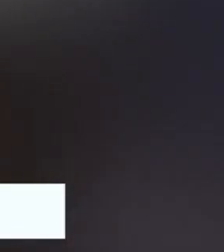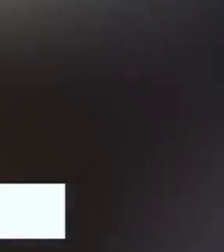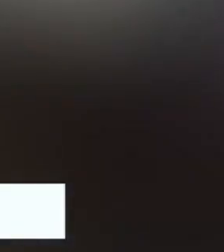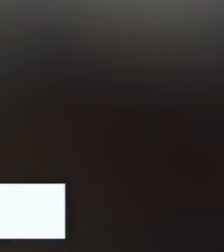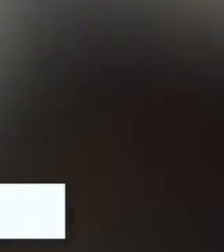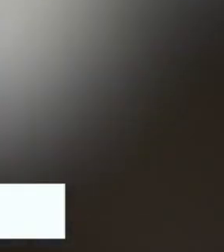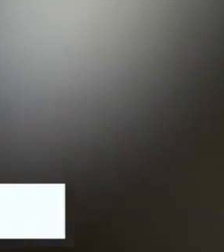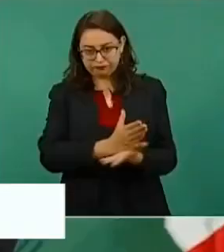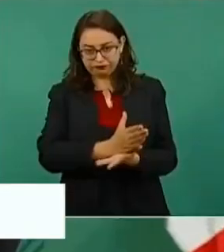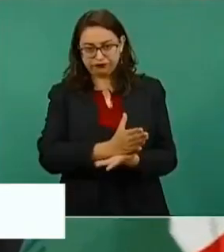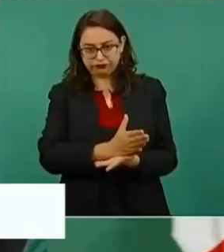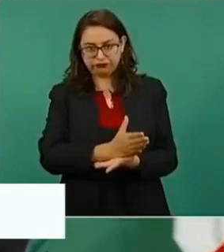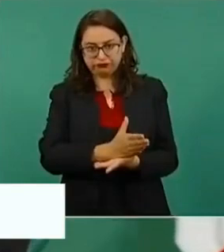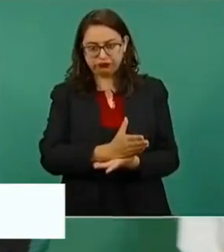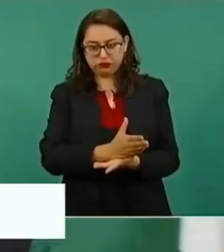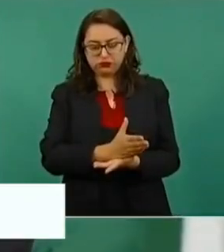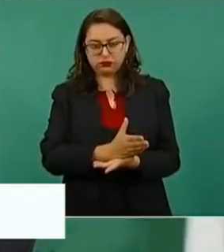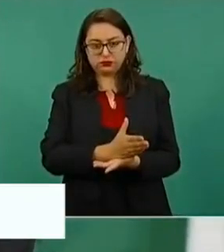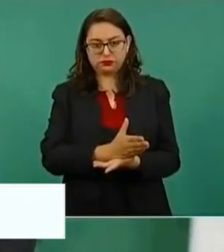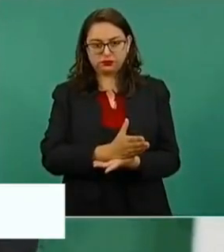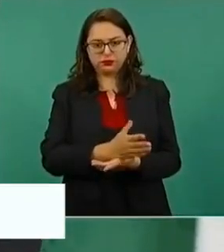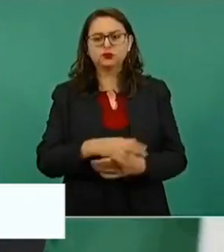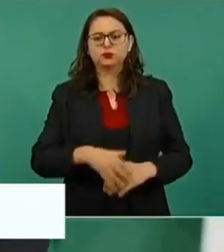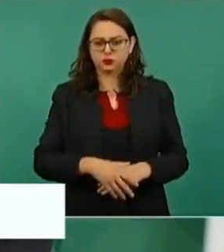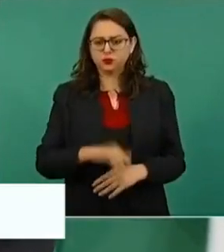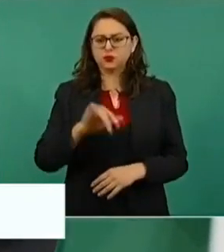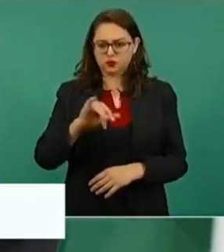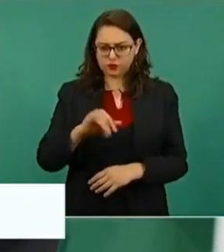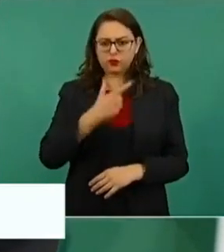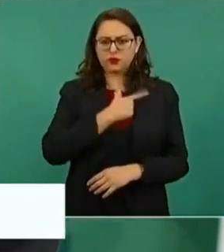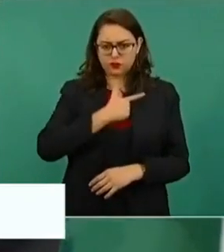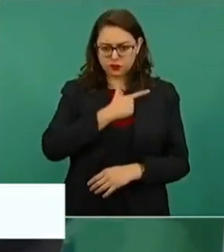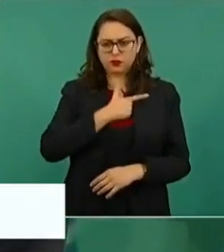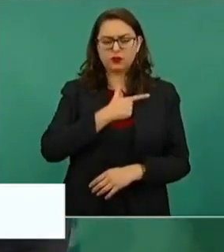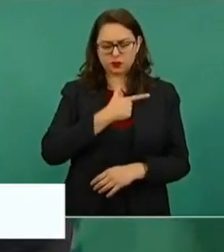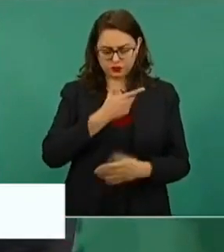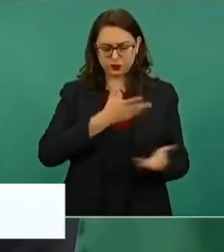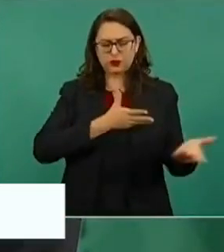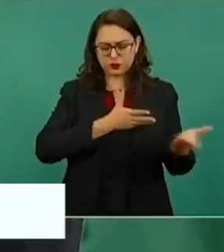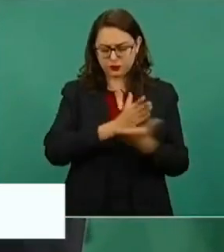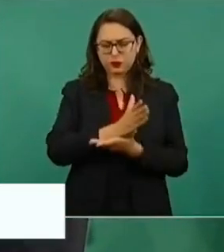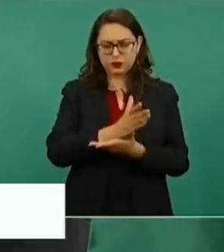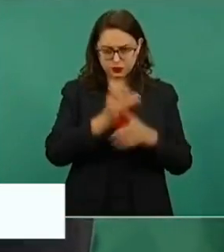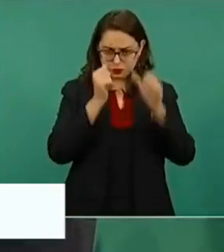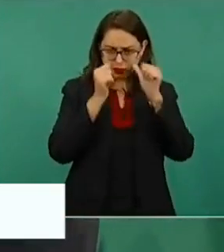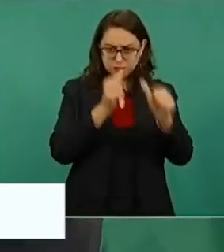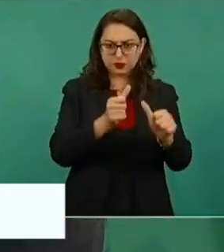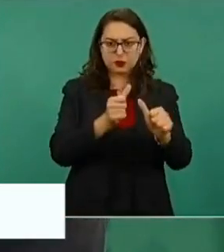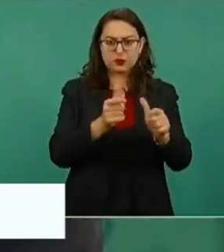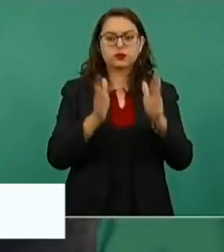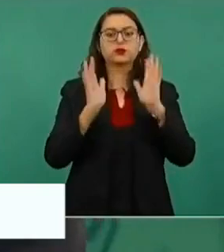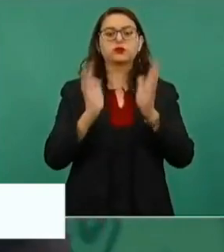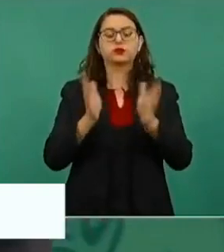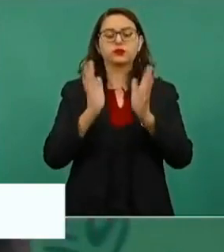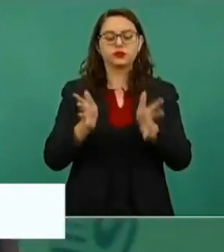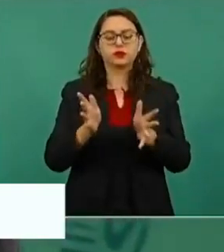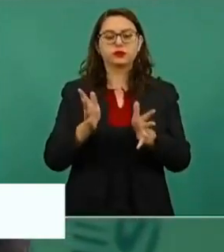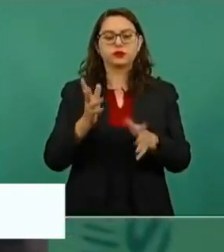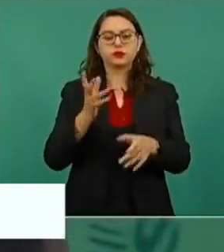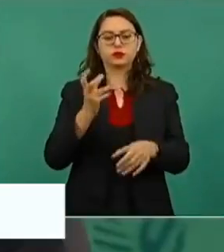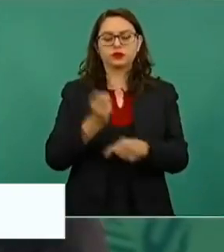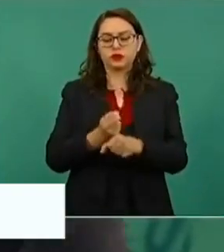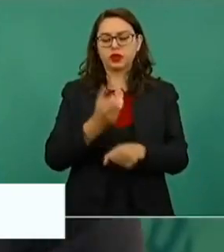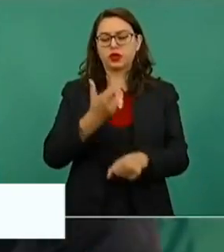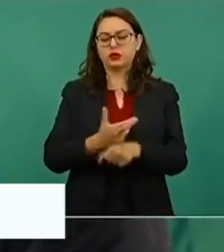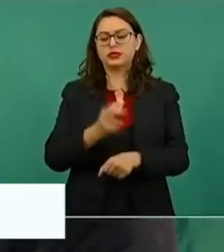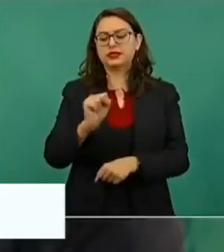Pérez pidió la intervención del presidente de la República, Andrés Manuel López Obrador, para que se haga justicia y se esclarezca la muerte del actor. Ante